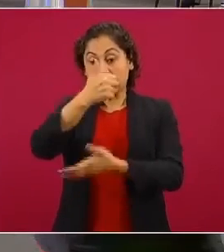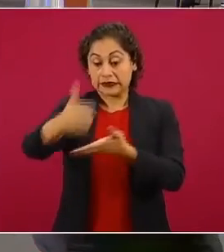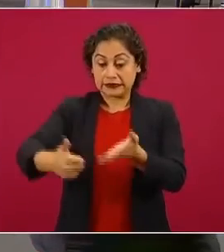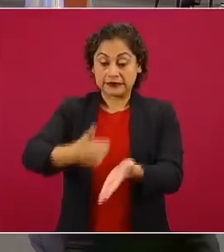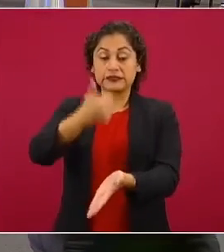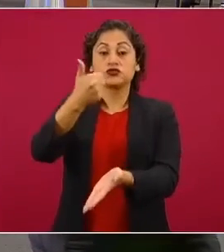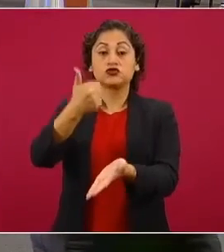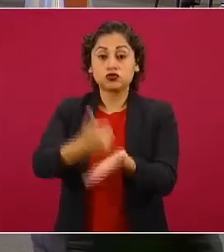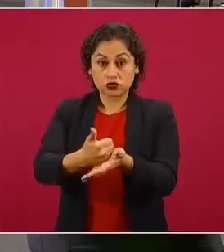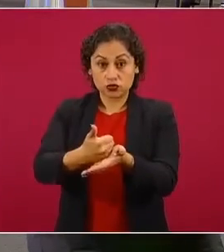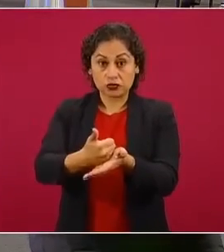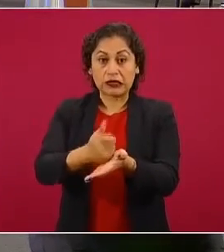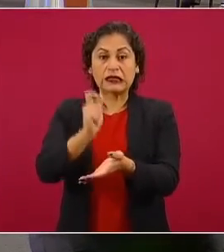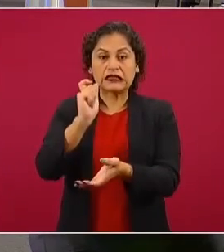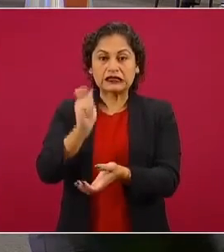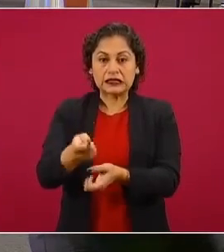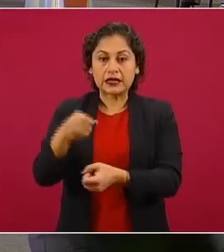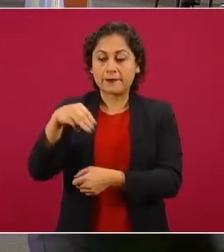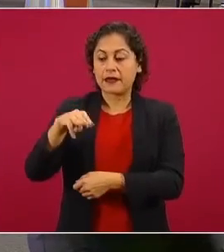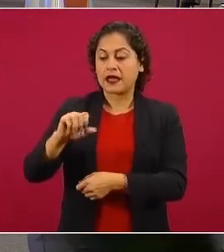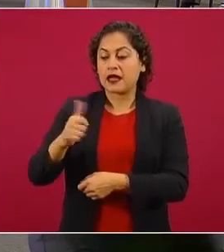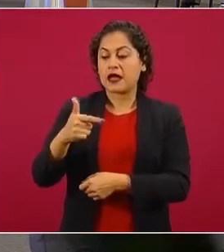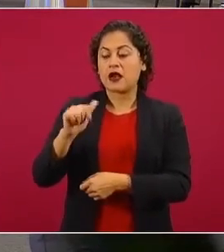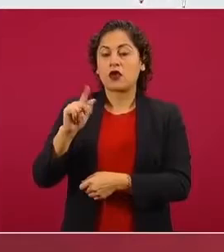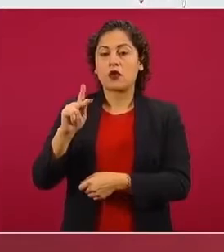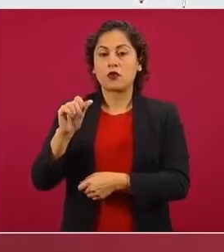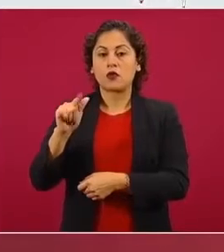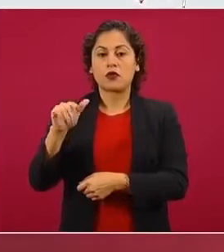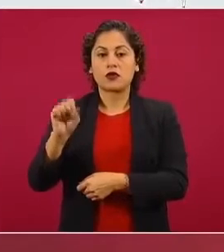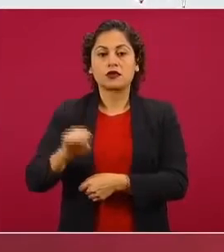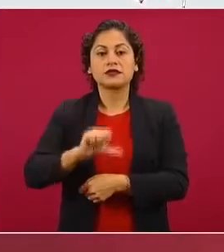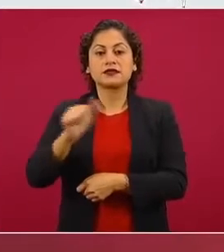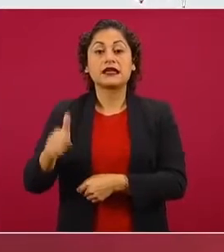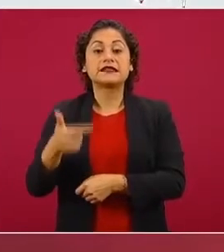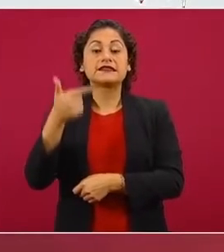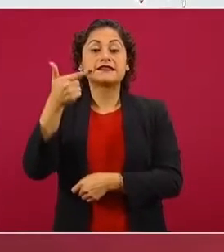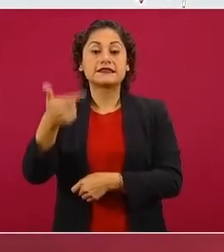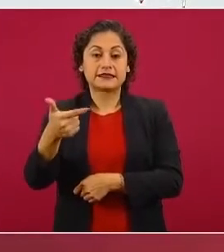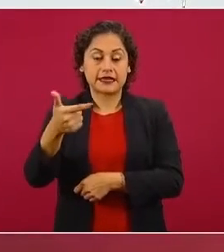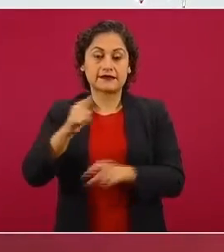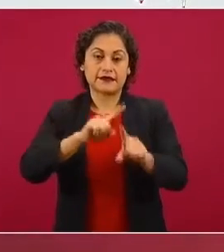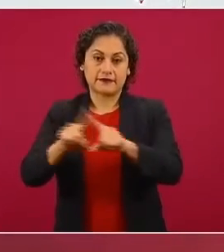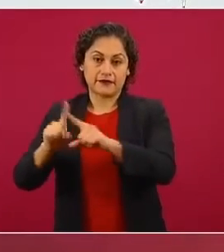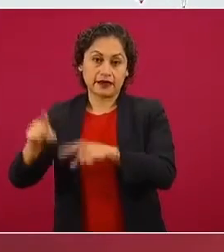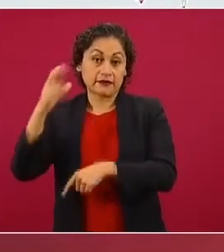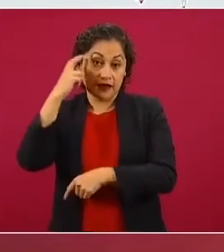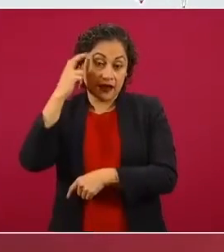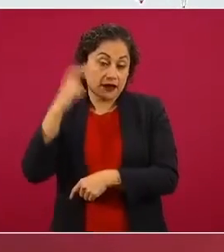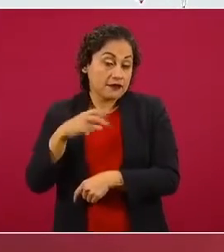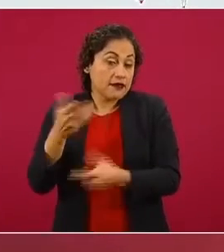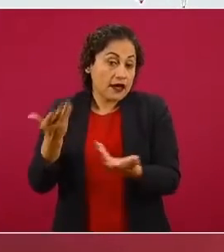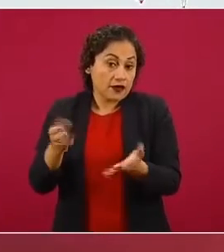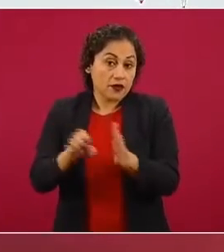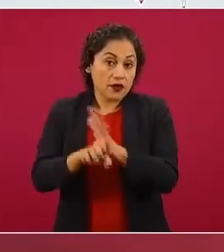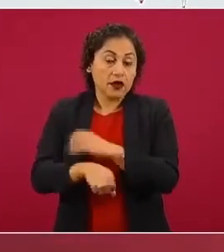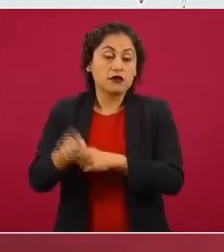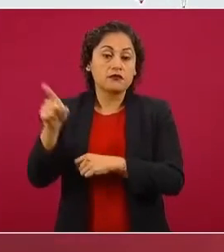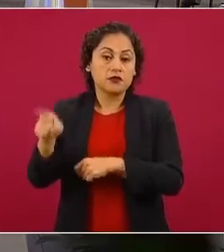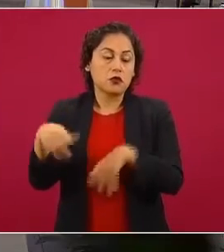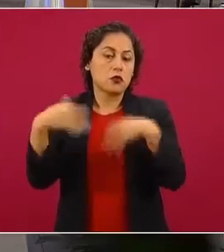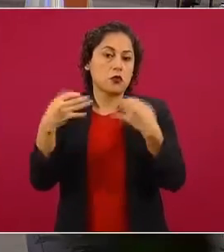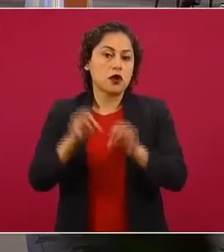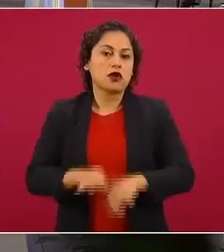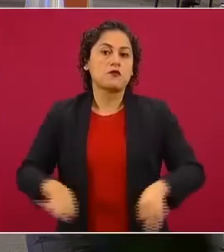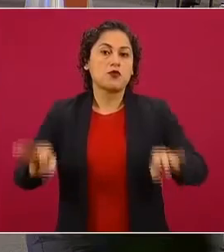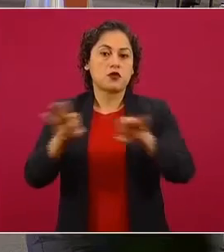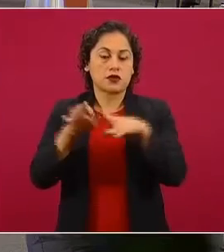más allá que la metrópolis, involucra 7 entidades federativas, una de ellas es Hidalgo y existe una muy importante movilidad